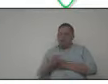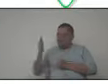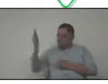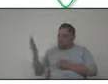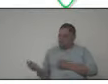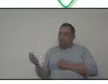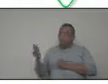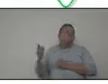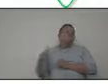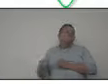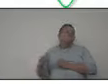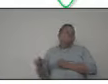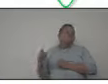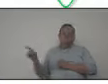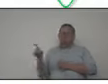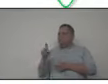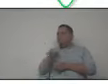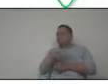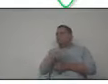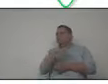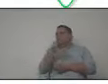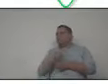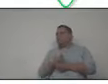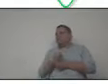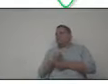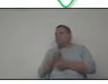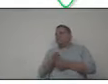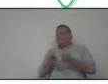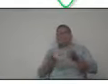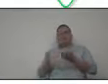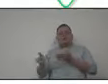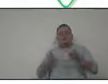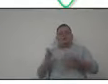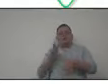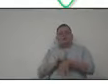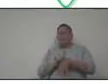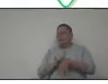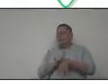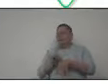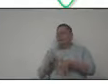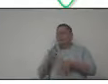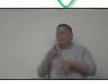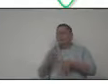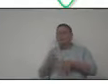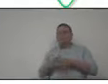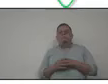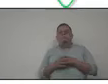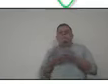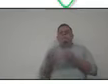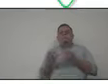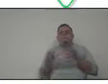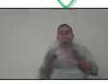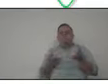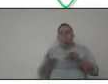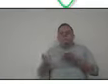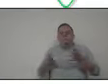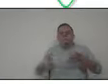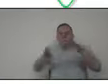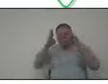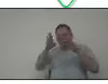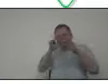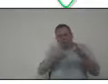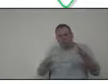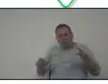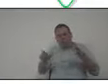qué consiste esta gestión de la prestación de servicio? Como su nombre lo dice, en prestar el servicio a los